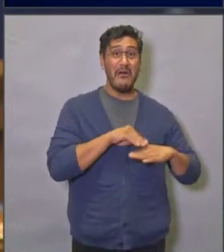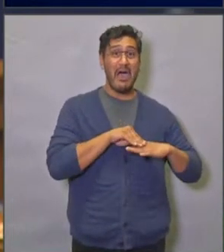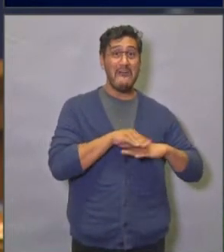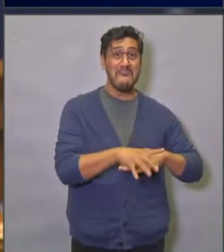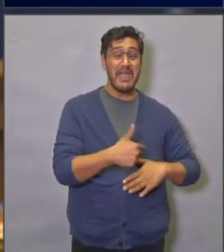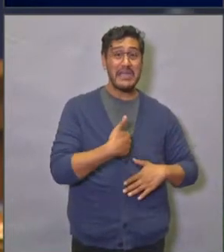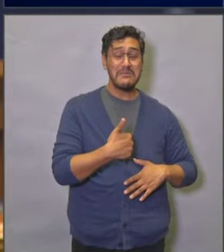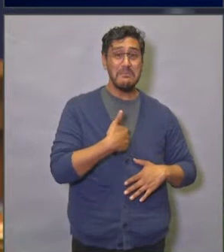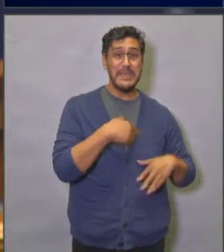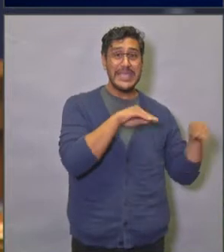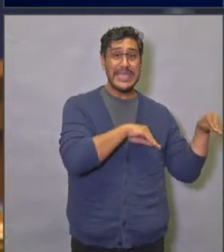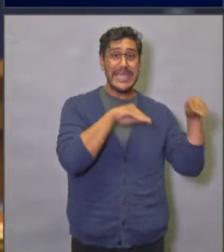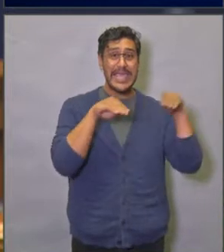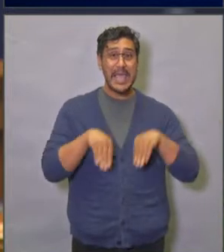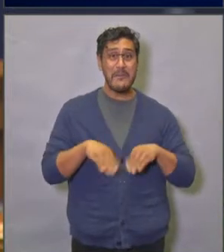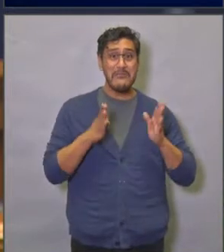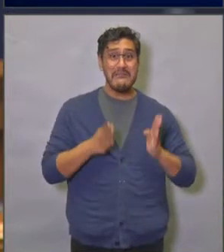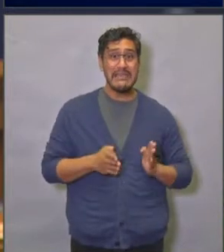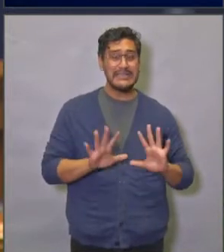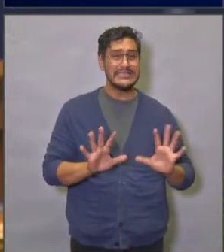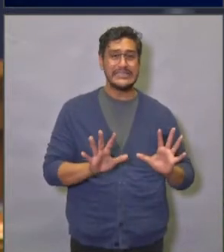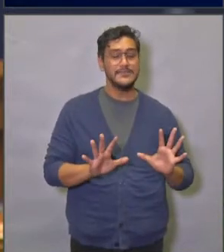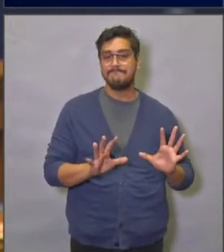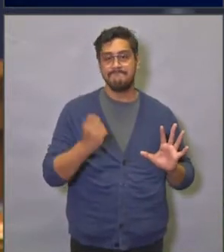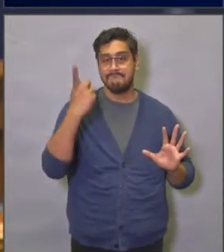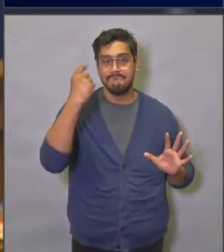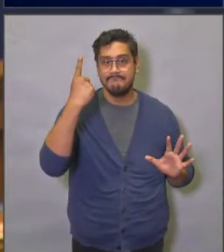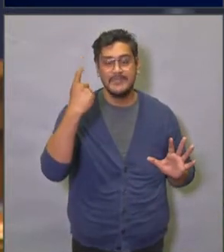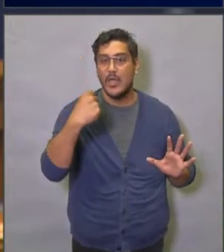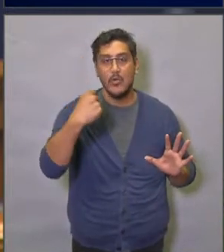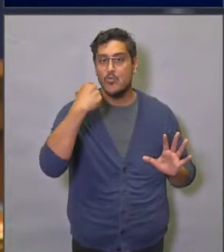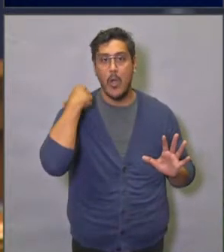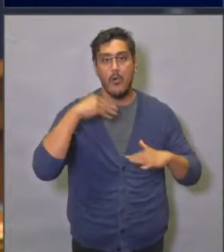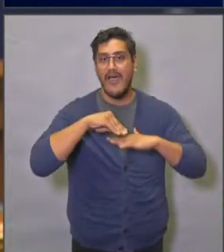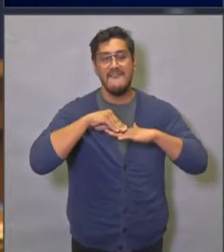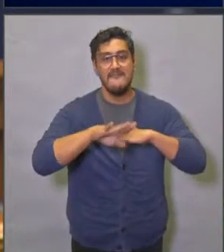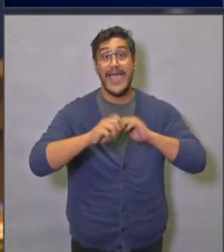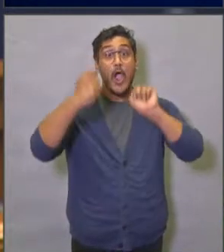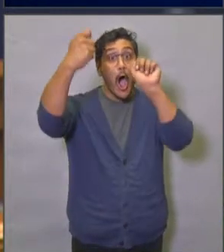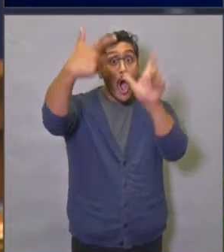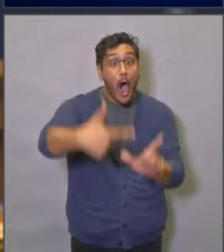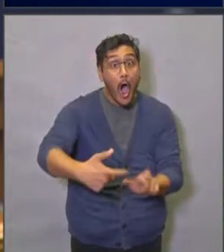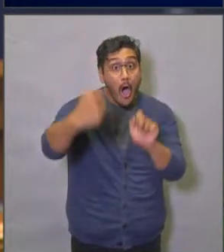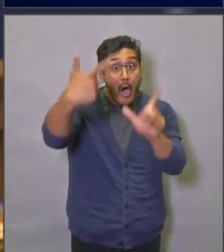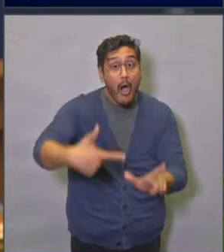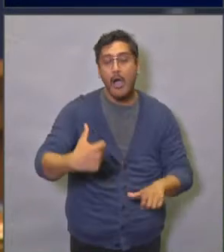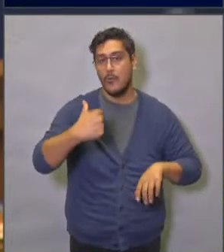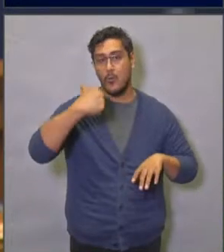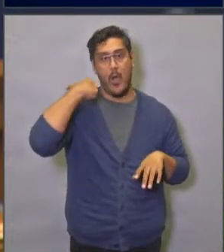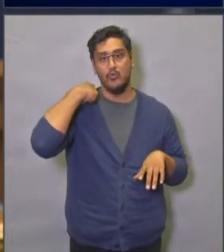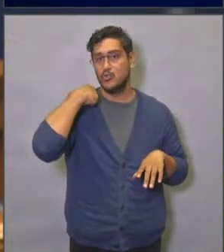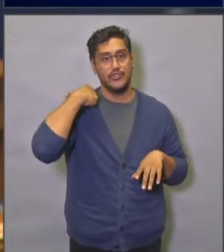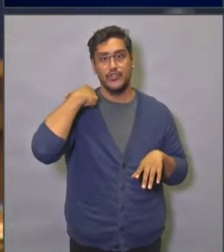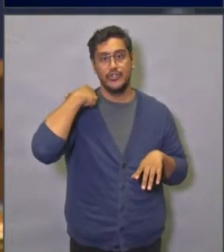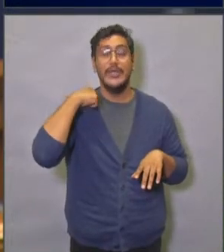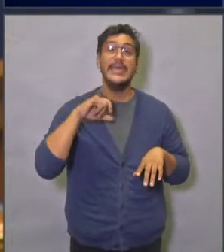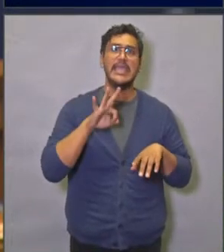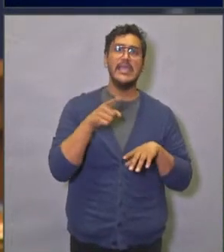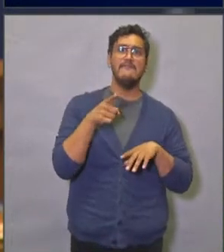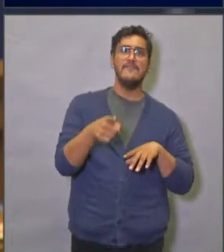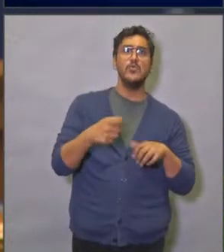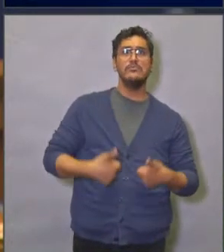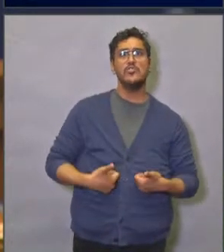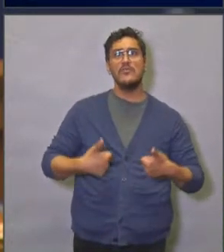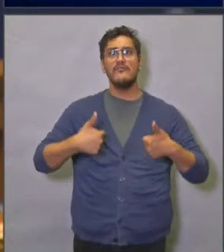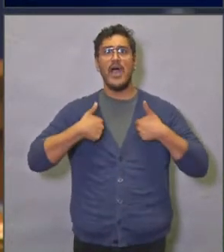muy claramente que la carga pública no afecta a todos los inmigrantes. Sobrevivientes de tráfico y